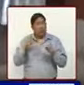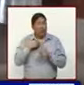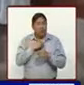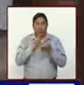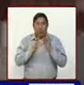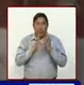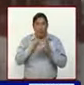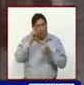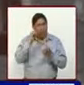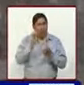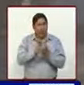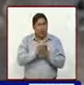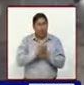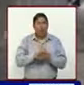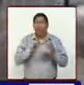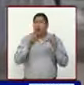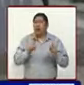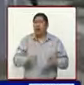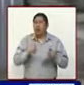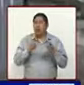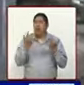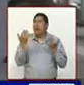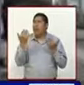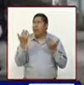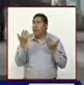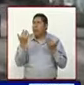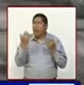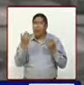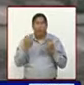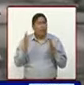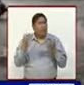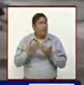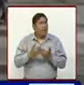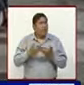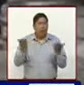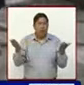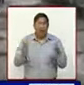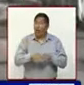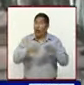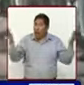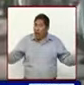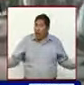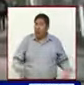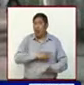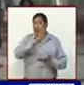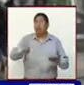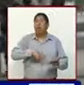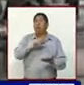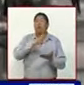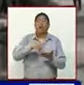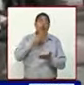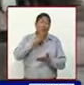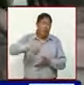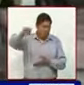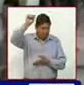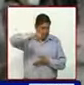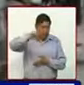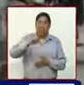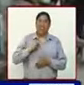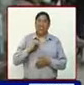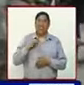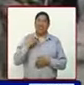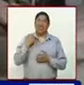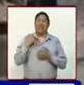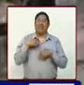a hablar porque yo creo que la gente está a la espera de que se dé la reapertura de la Plaza Baroa. ¿Vecina de la zona? No, solo